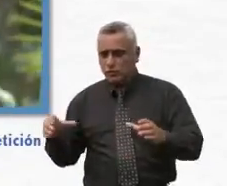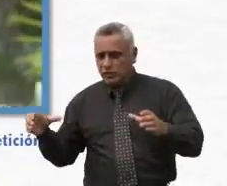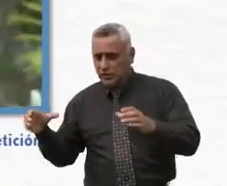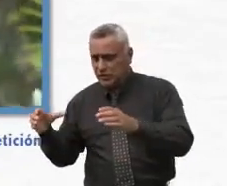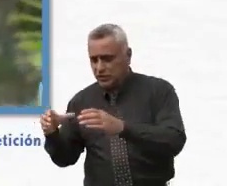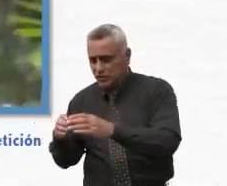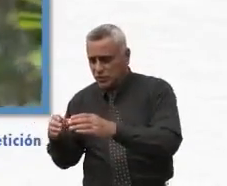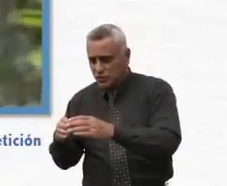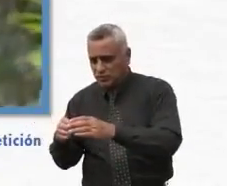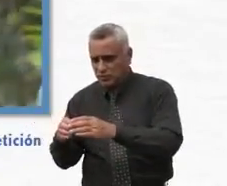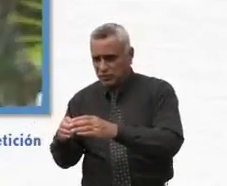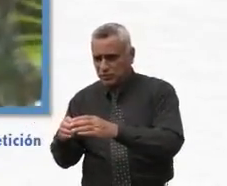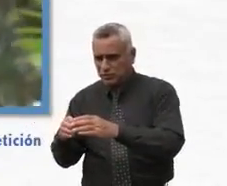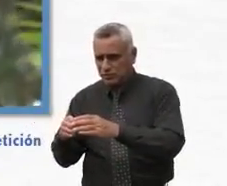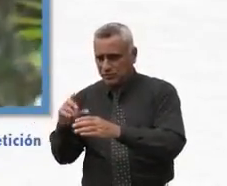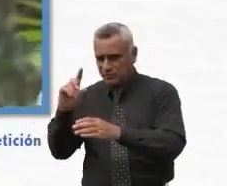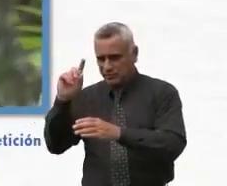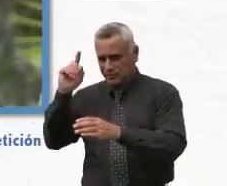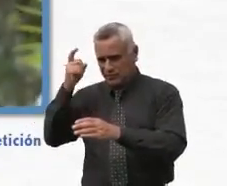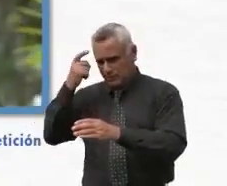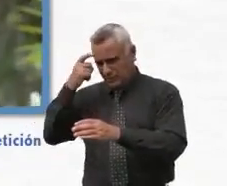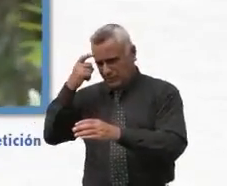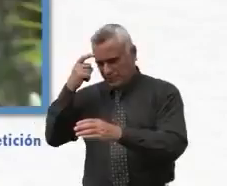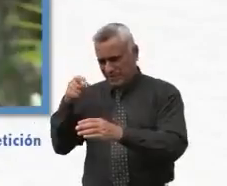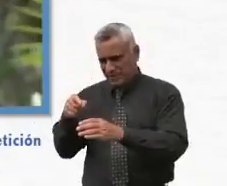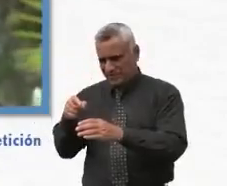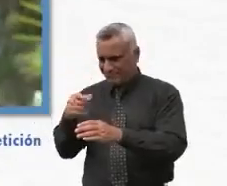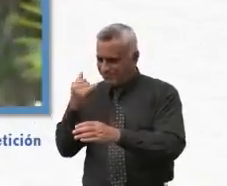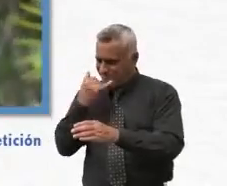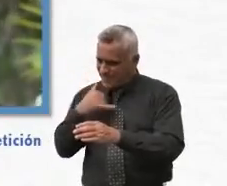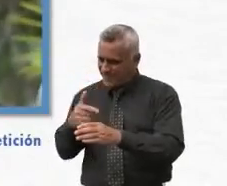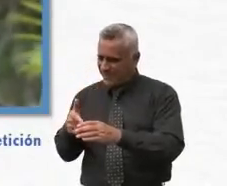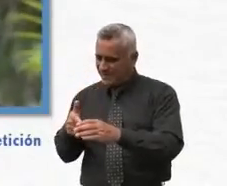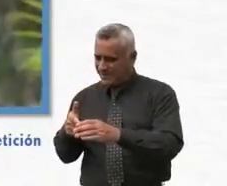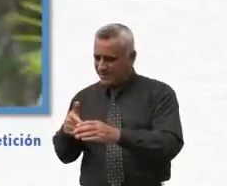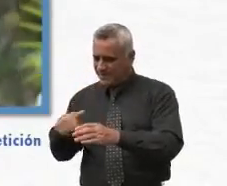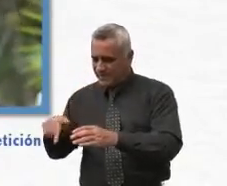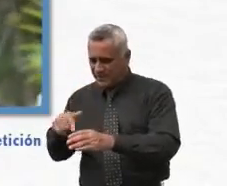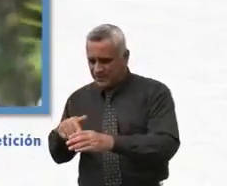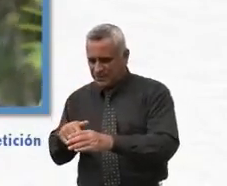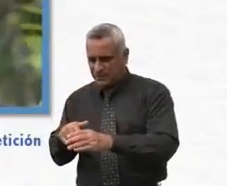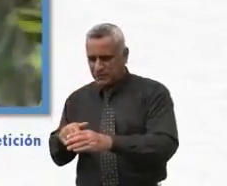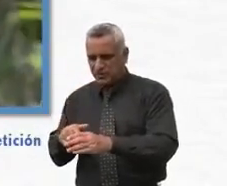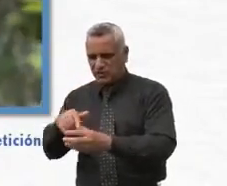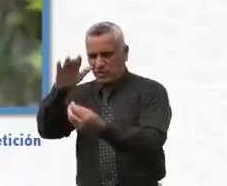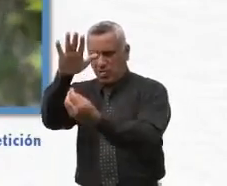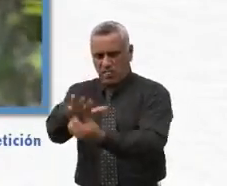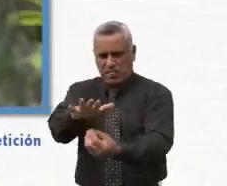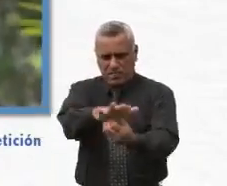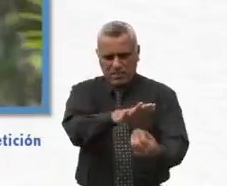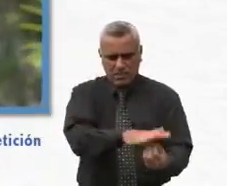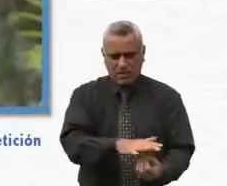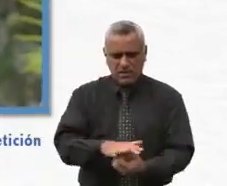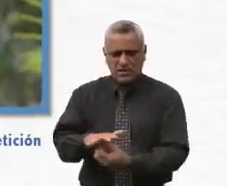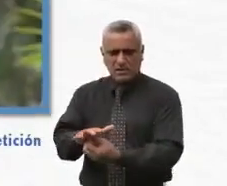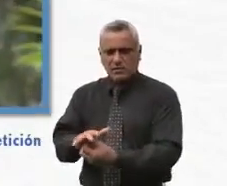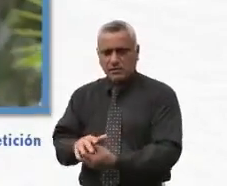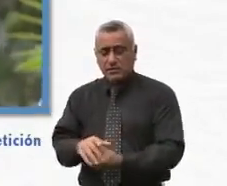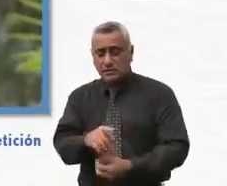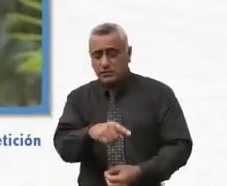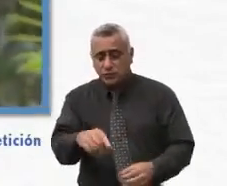de Estado, y cuando digo presencia equivocada de Estado es la que invalida, la que estigmatiza y judicializa